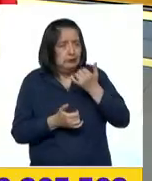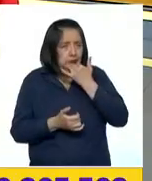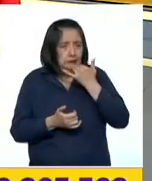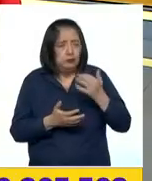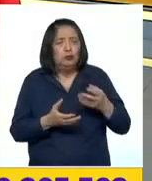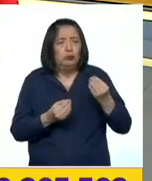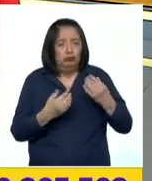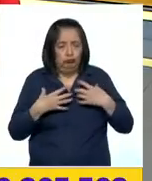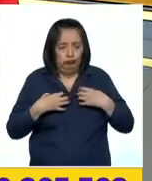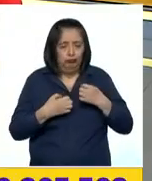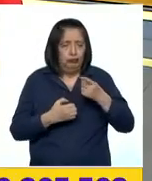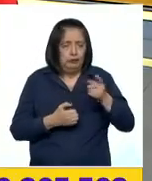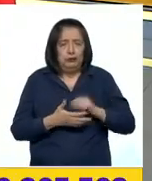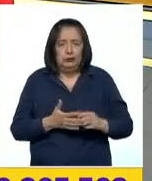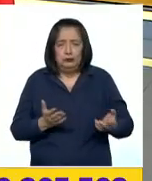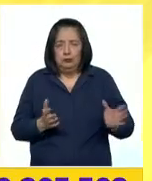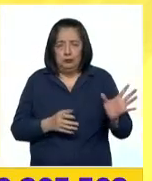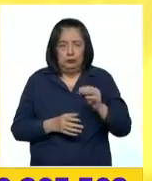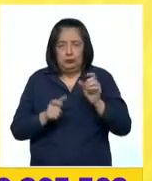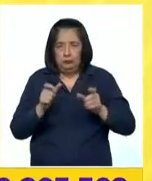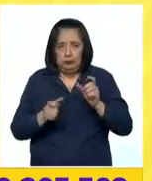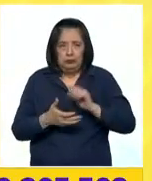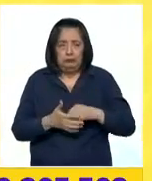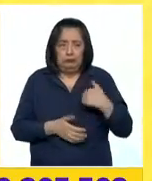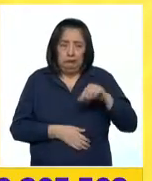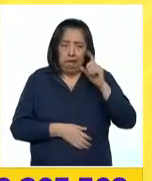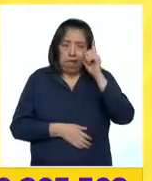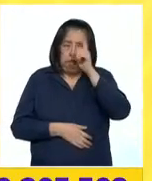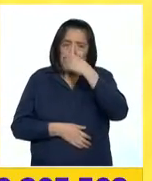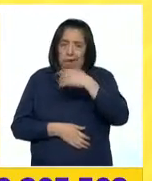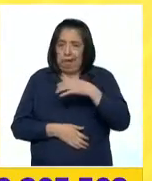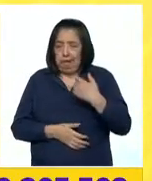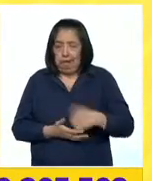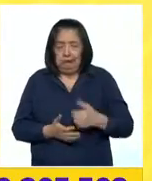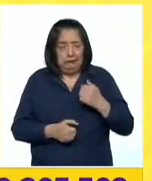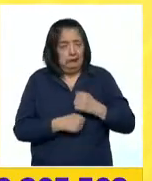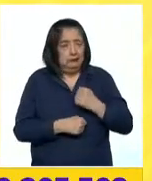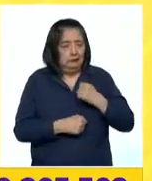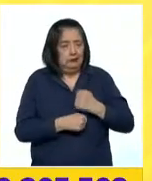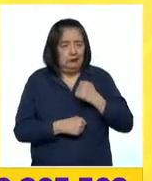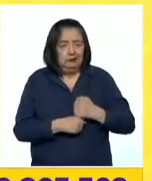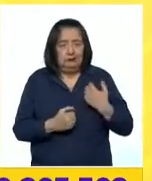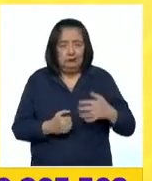van recuperando todos esos fiscalizadores, y es difícil hacer el trabajo de poner orden.